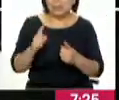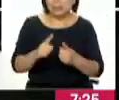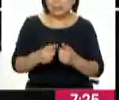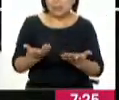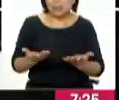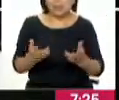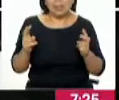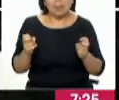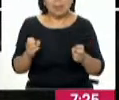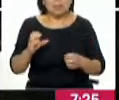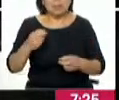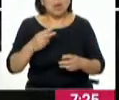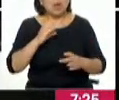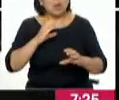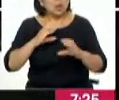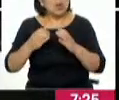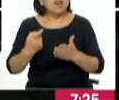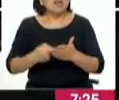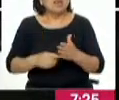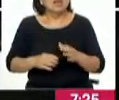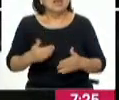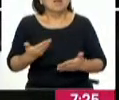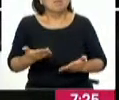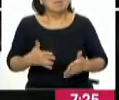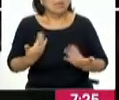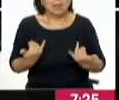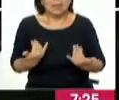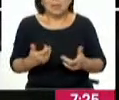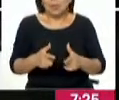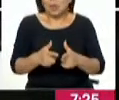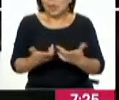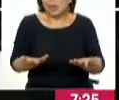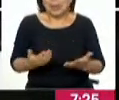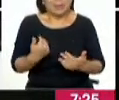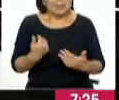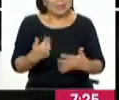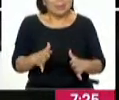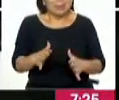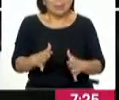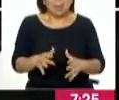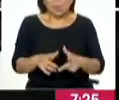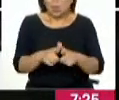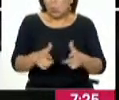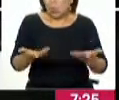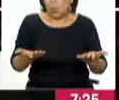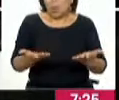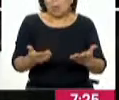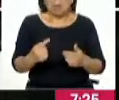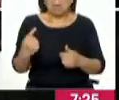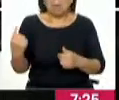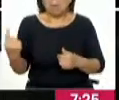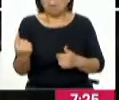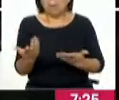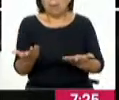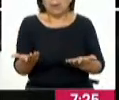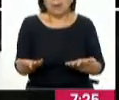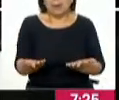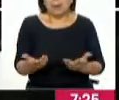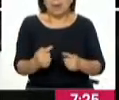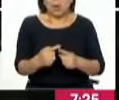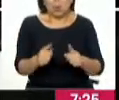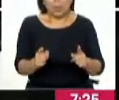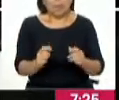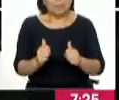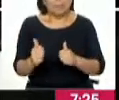hacia el tema de Chone para conversar sobre qué se puede hacer en esta localidad, que, como digo, ya hay zonas que están aisladas, hay localidades